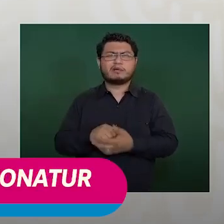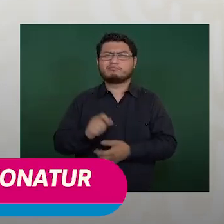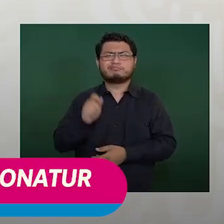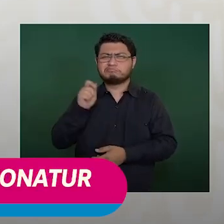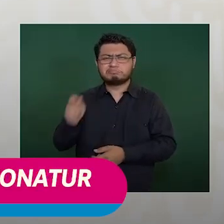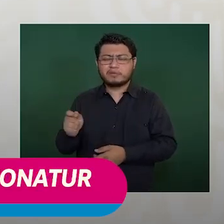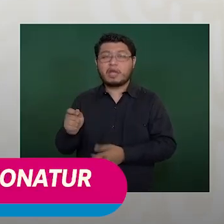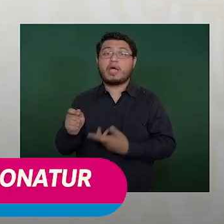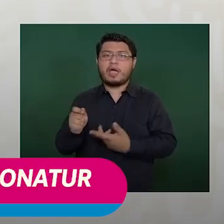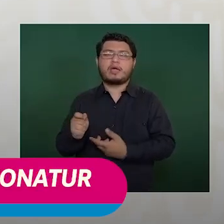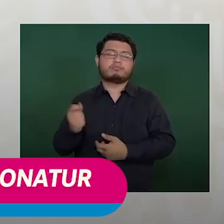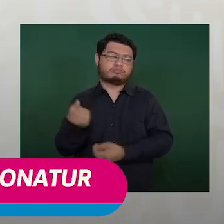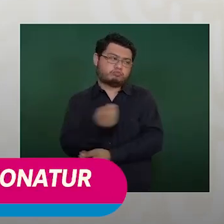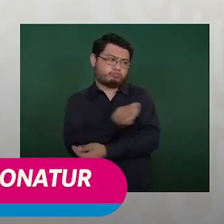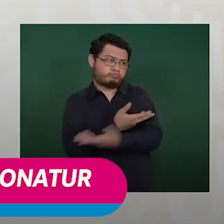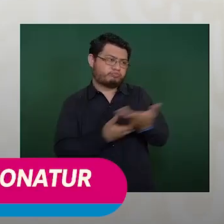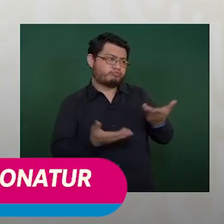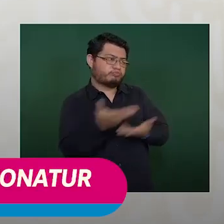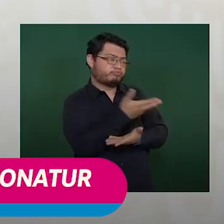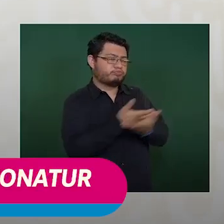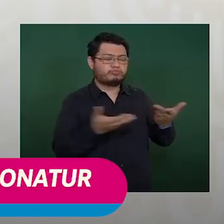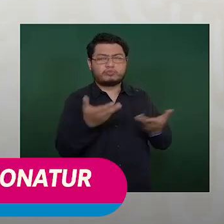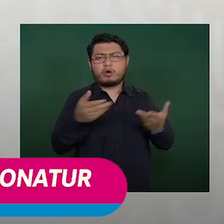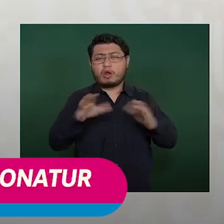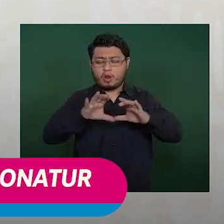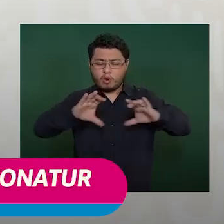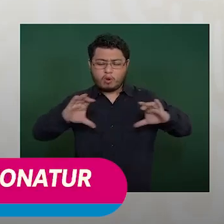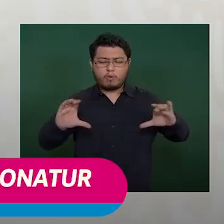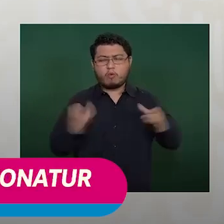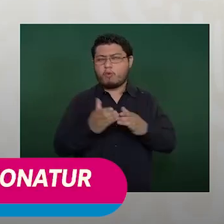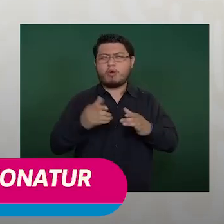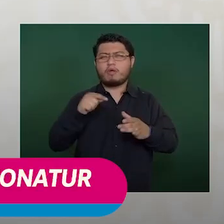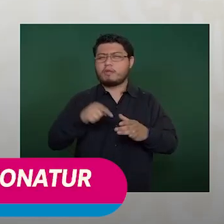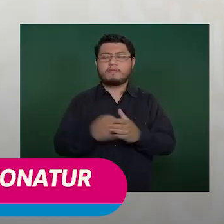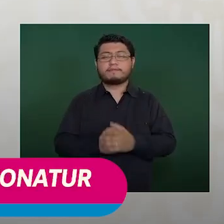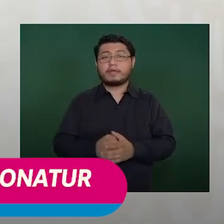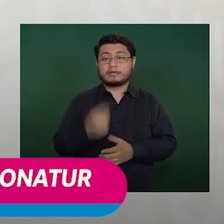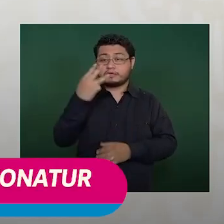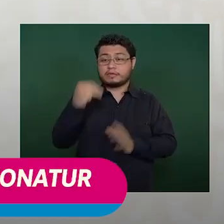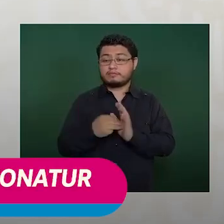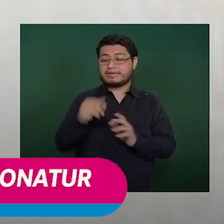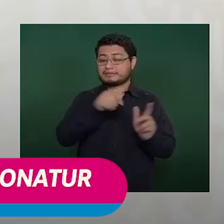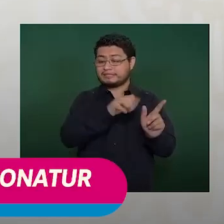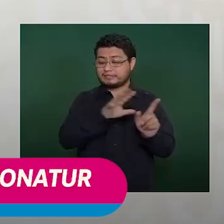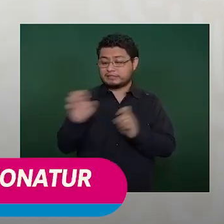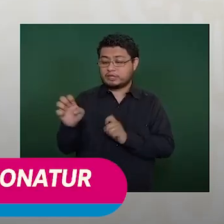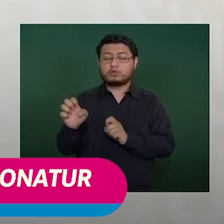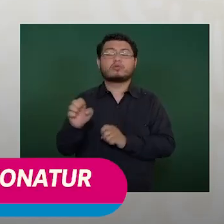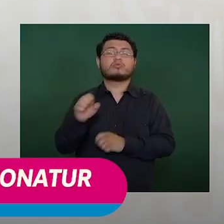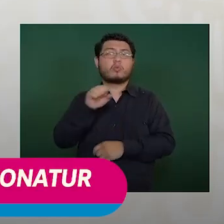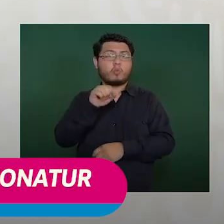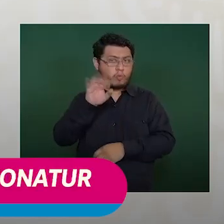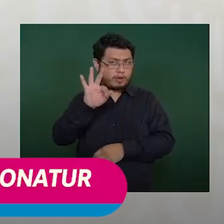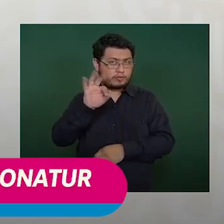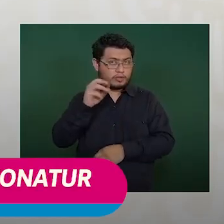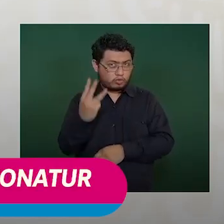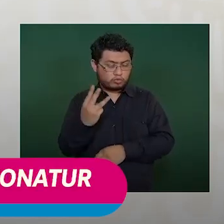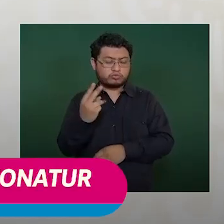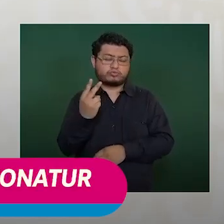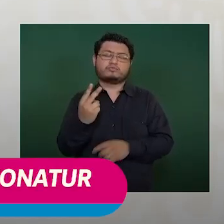el suministro requerido en el 2024, que será de 2.642 megawatts, ya